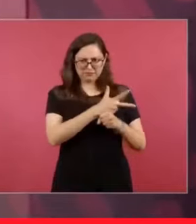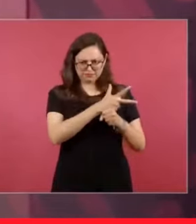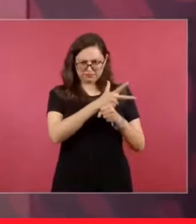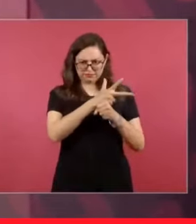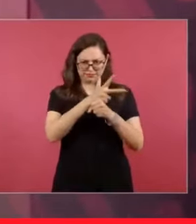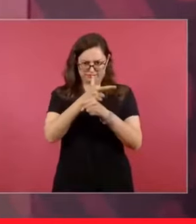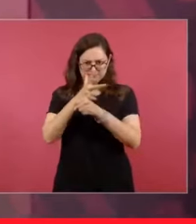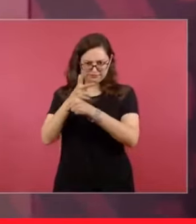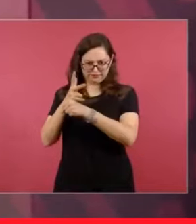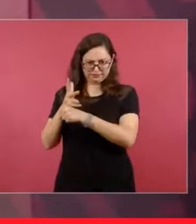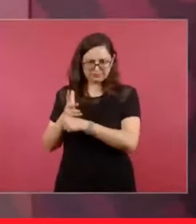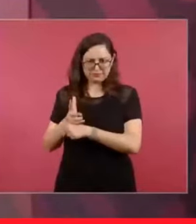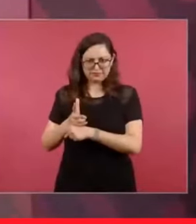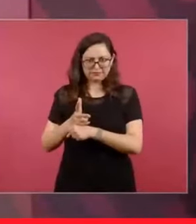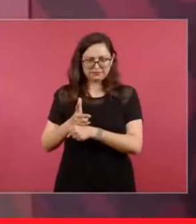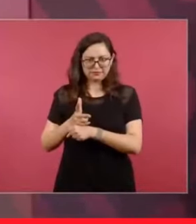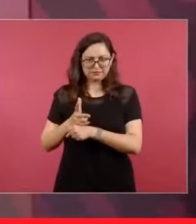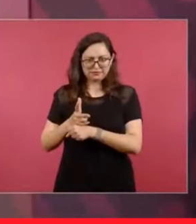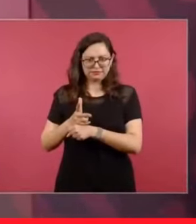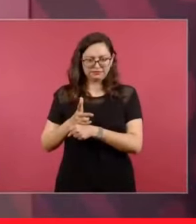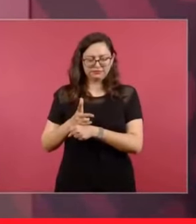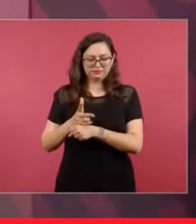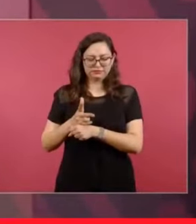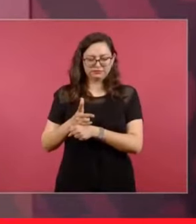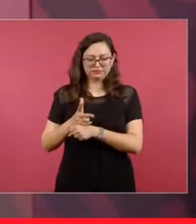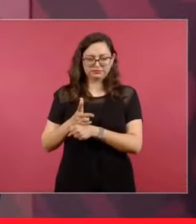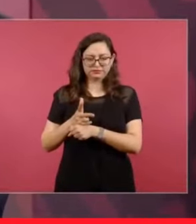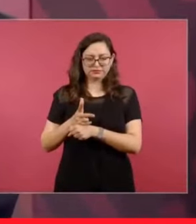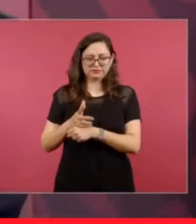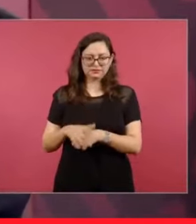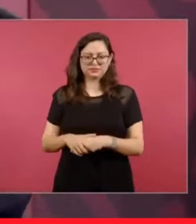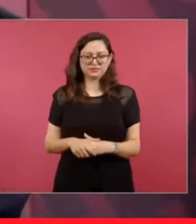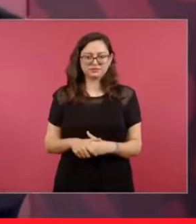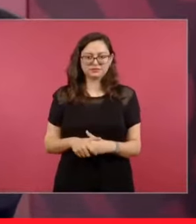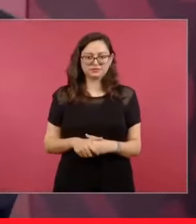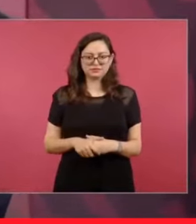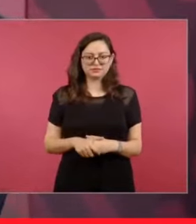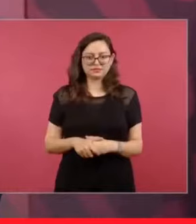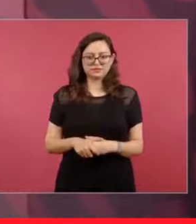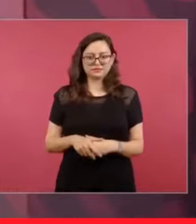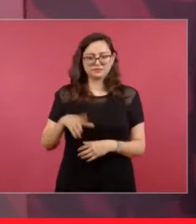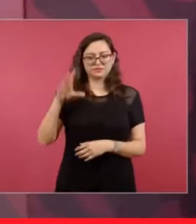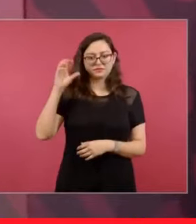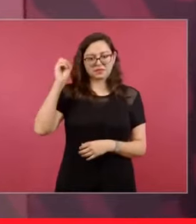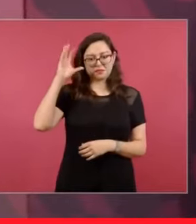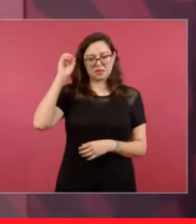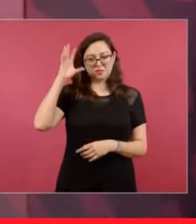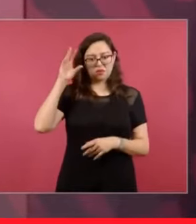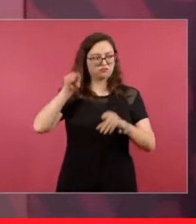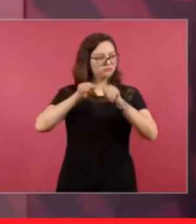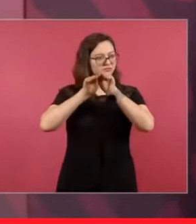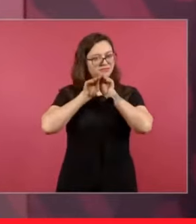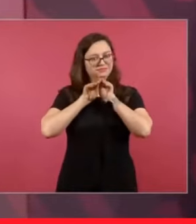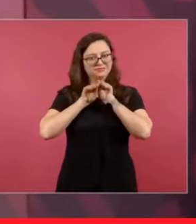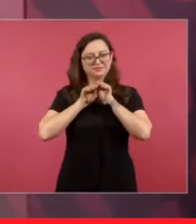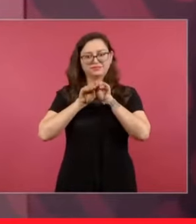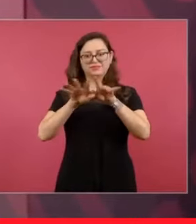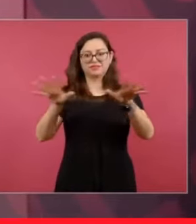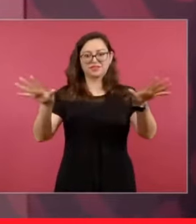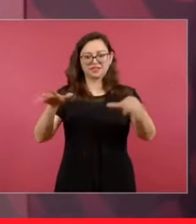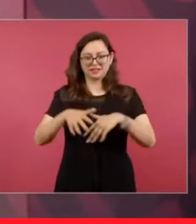camarógrafos vamos a tener el eclipse en transmisión nacional la